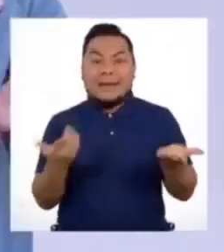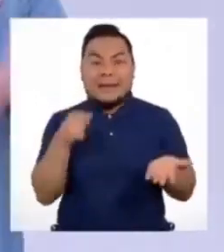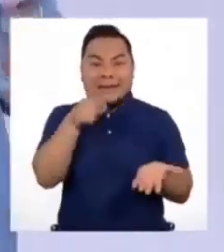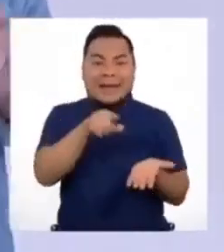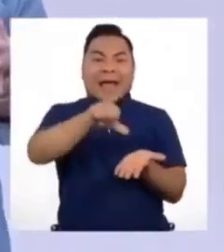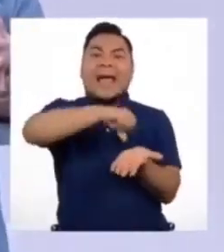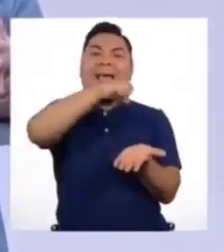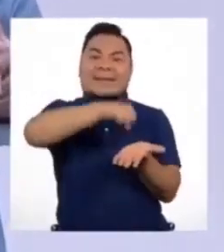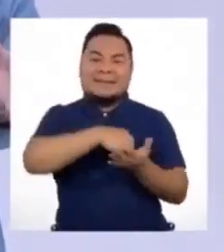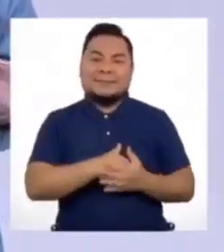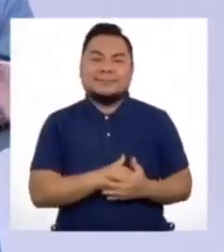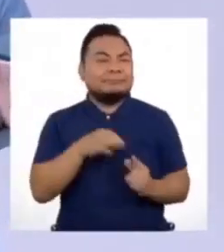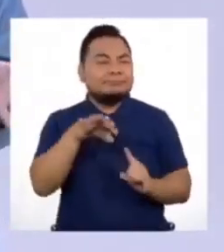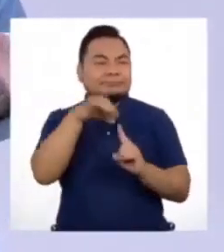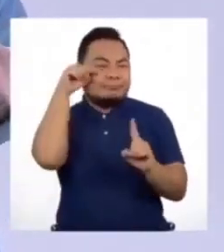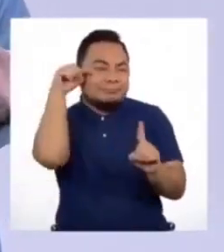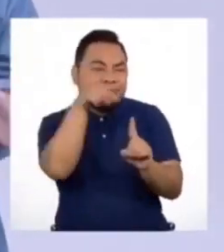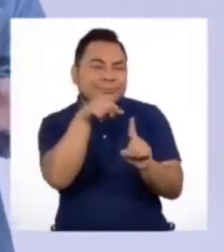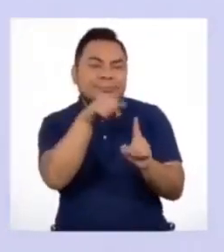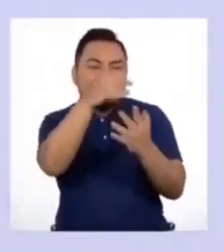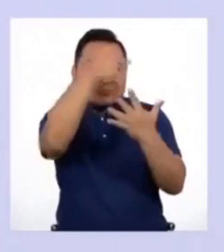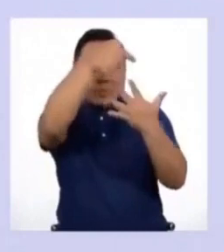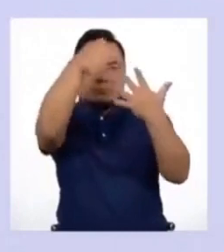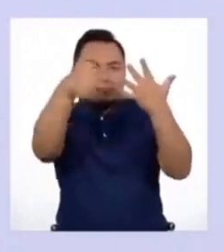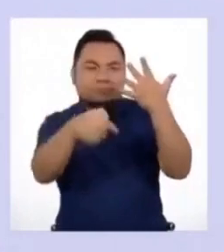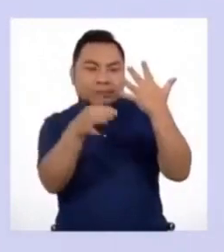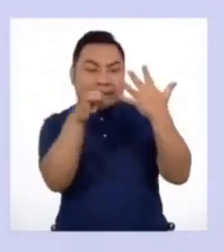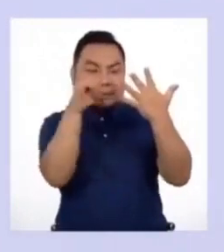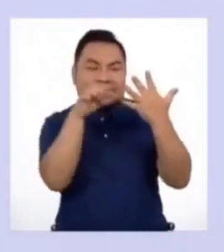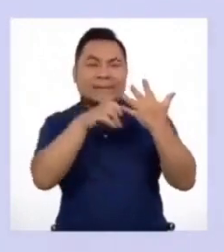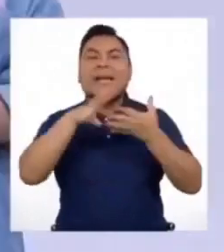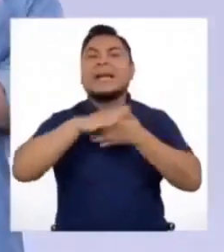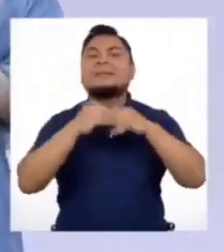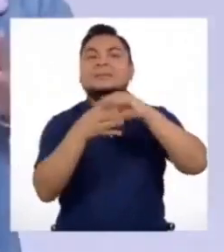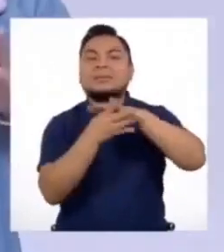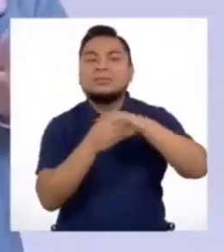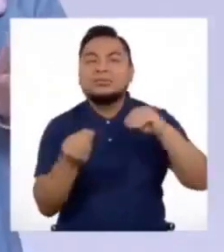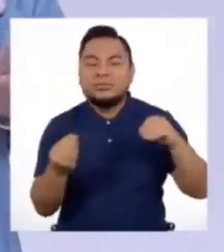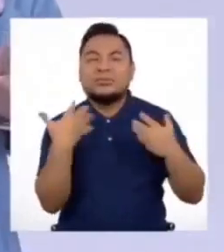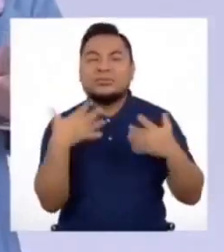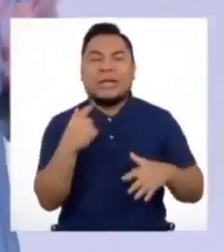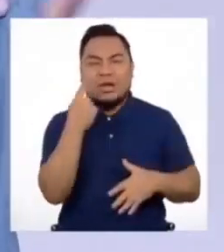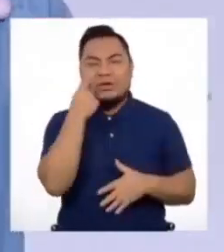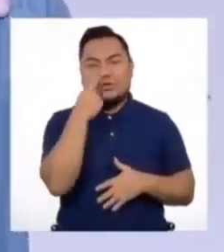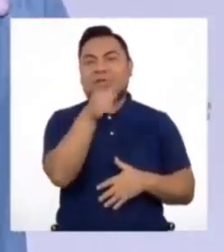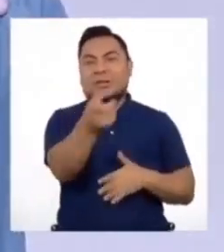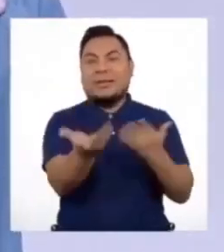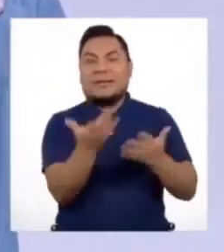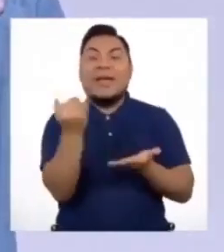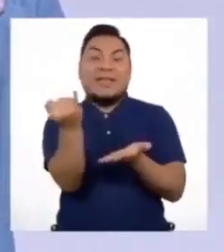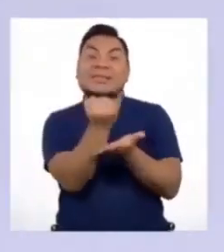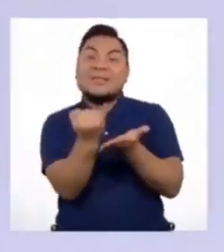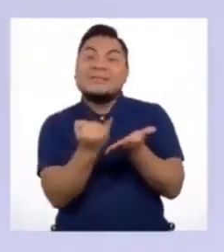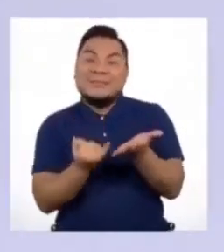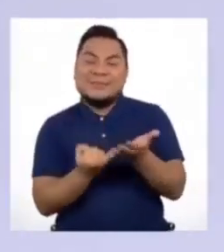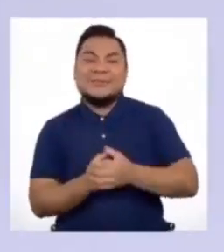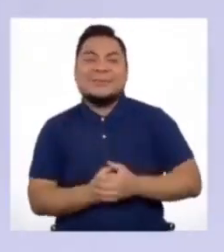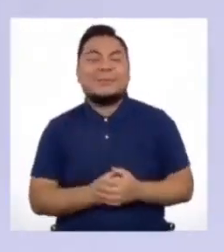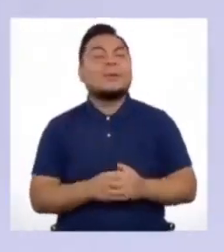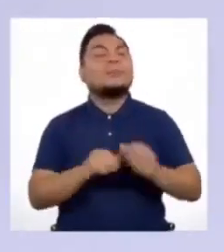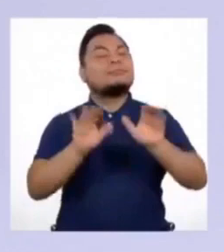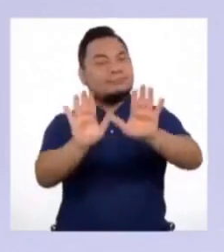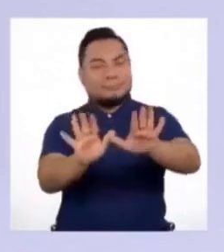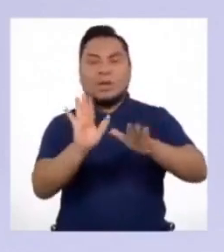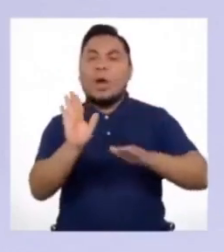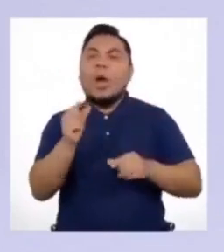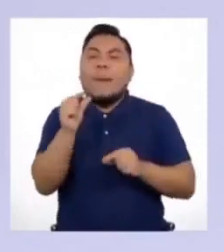arte. Específicamente a través de la creación de una historieta que usa un recurso que ya conocemos, el dibujo. Pero